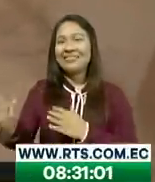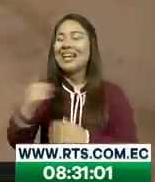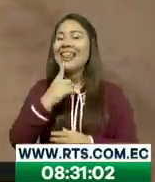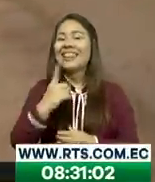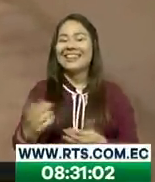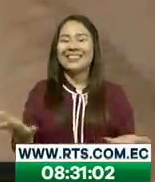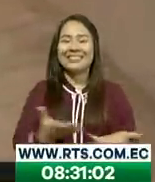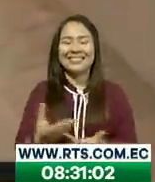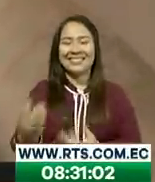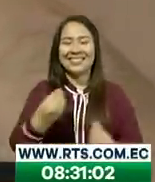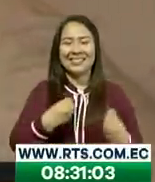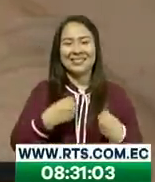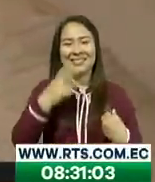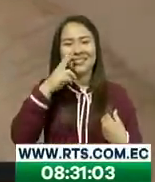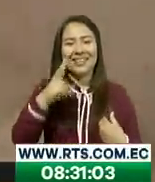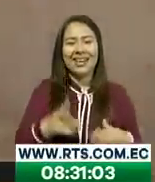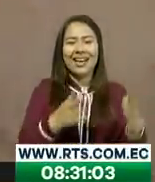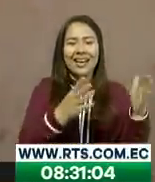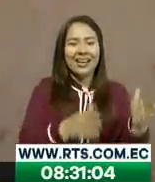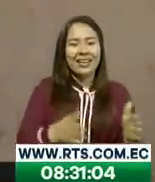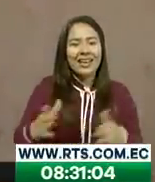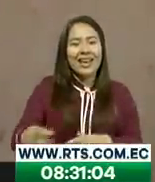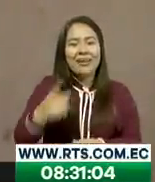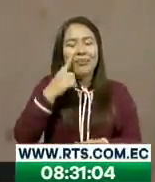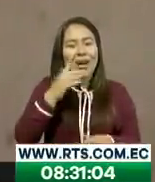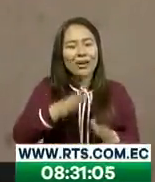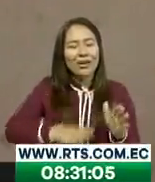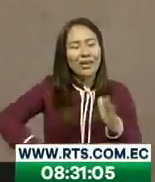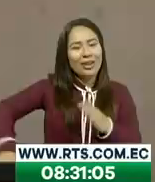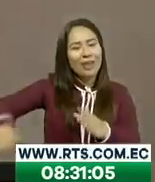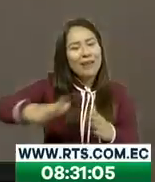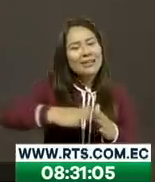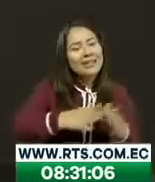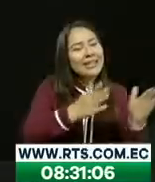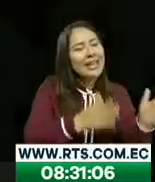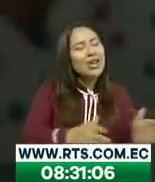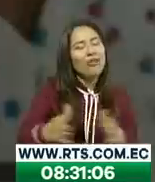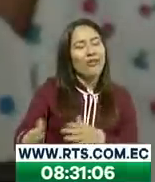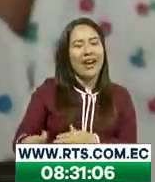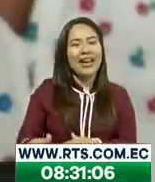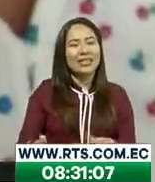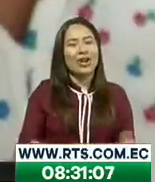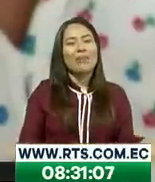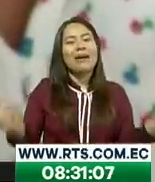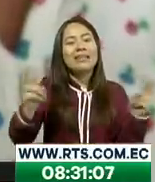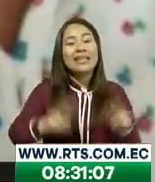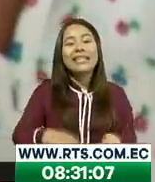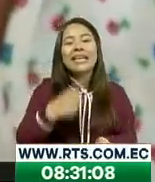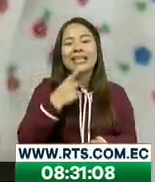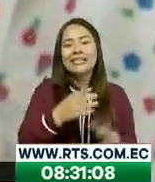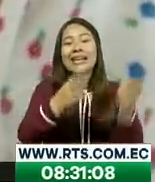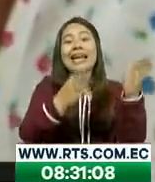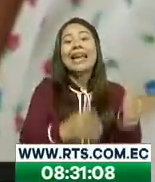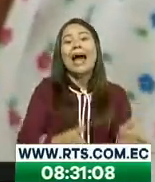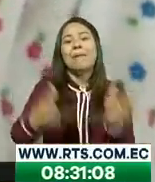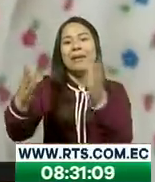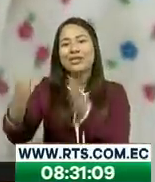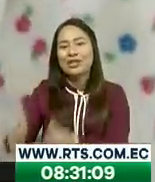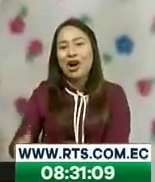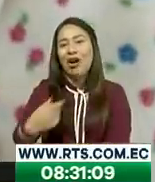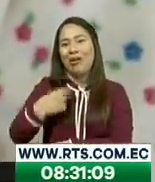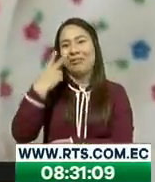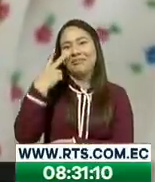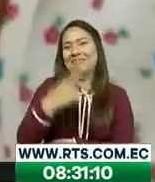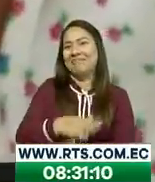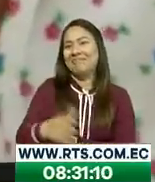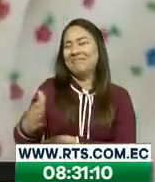el cuello para que su esposo entregara el dinero. Y ahí nos dijeron, ¿dónde está la plata? ¿Dónde está la plata? Y ahí me tumbaron en el suelo